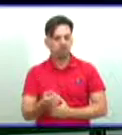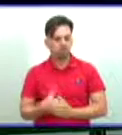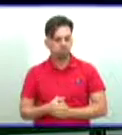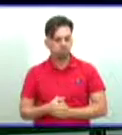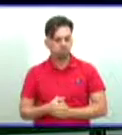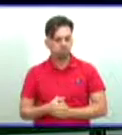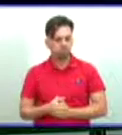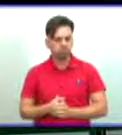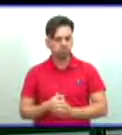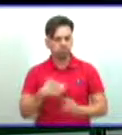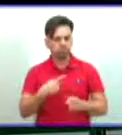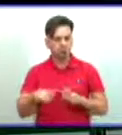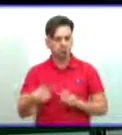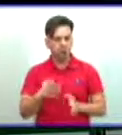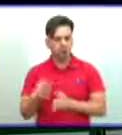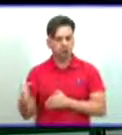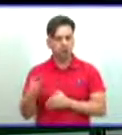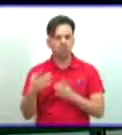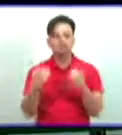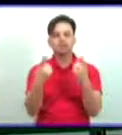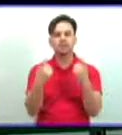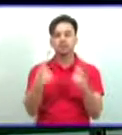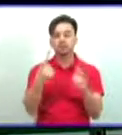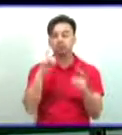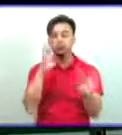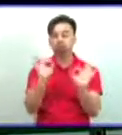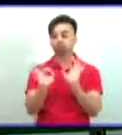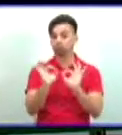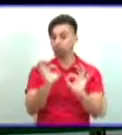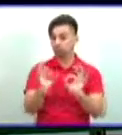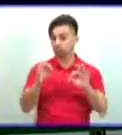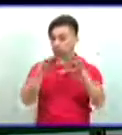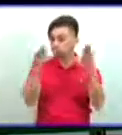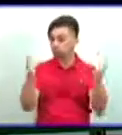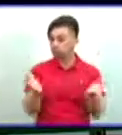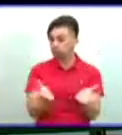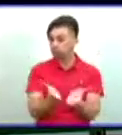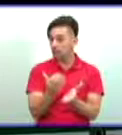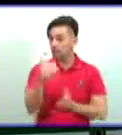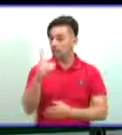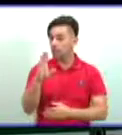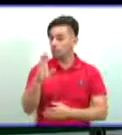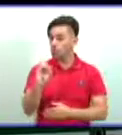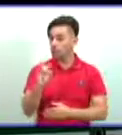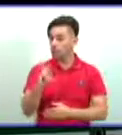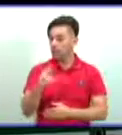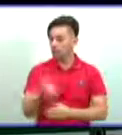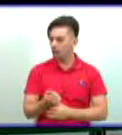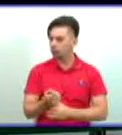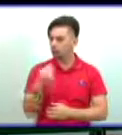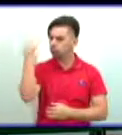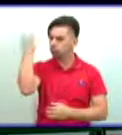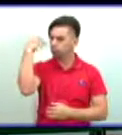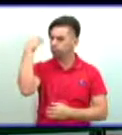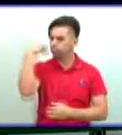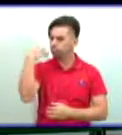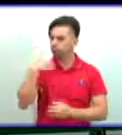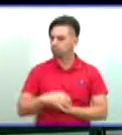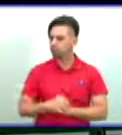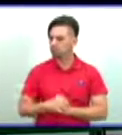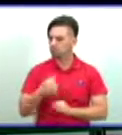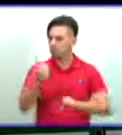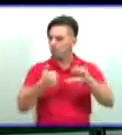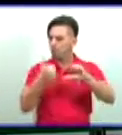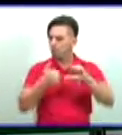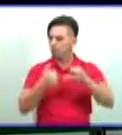la atmósfera como un elemento a incorporar en nuestro comportamiento diario? Pues claro que sí. Para